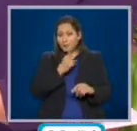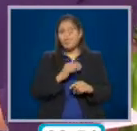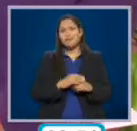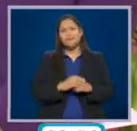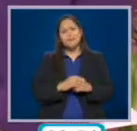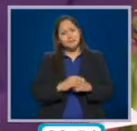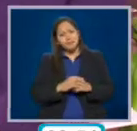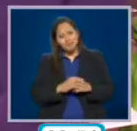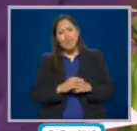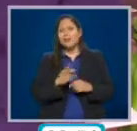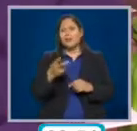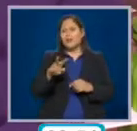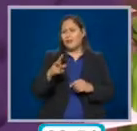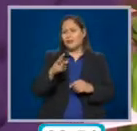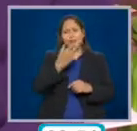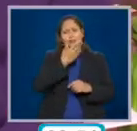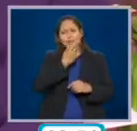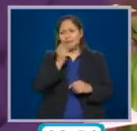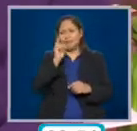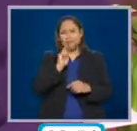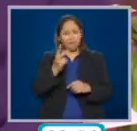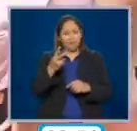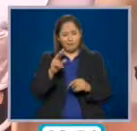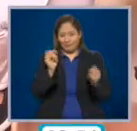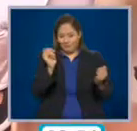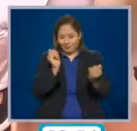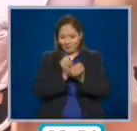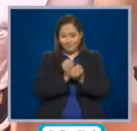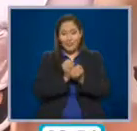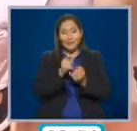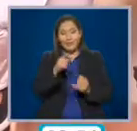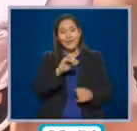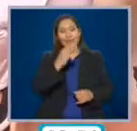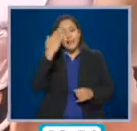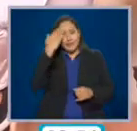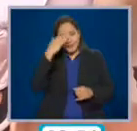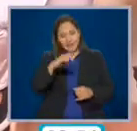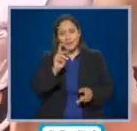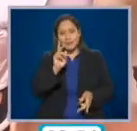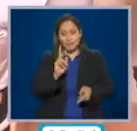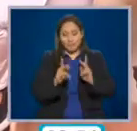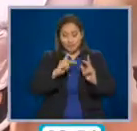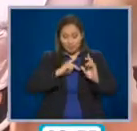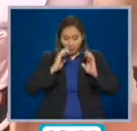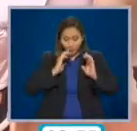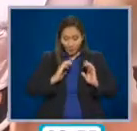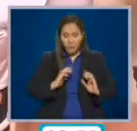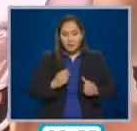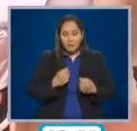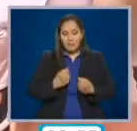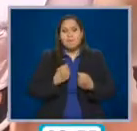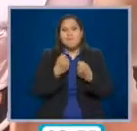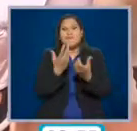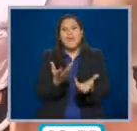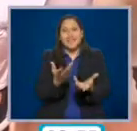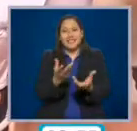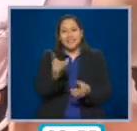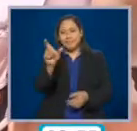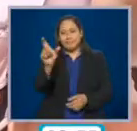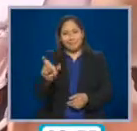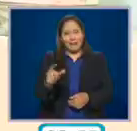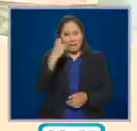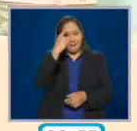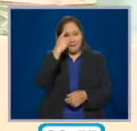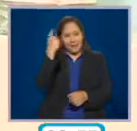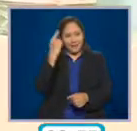puede aplicar a los dos, ¿no? Ok. Porque además vamos a ver que hemos platicado acerca de cómo nuestro cuerpo empieza a expresar por sí solo a